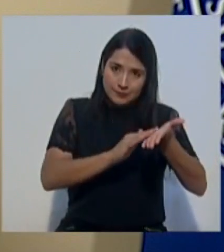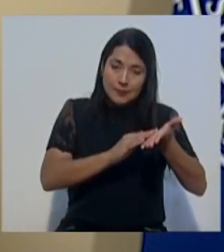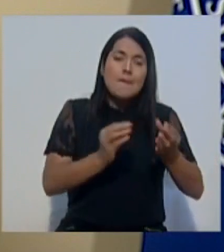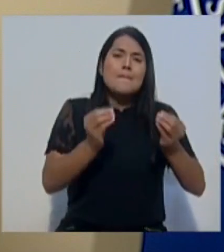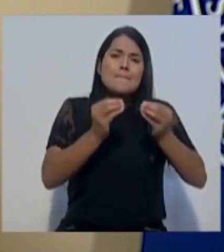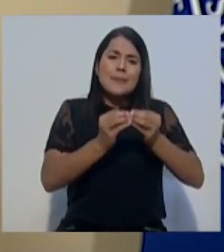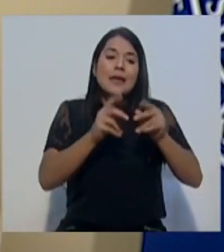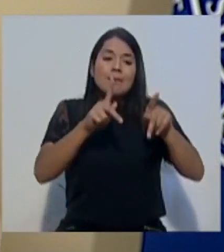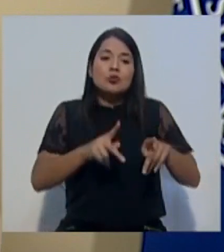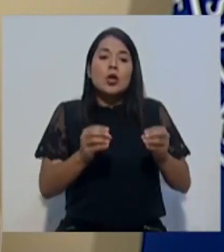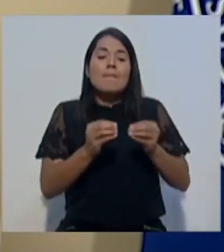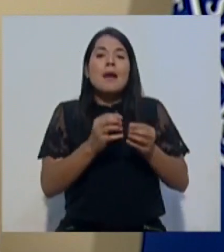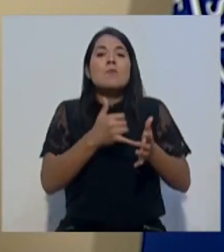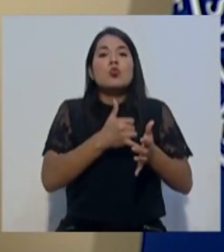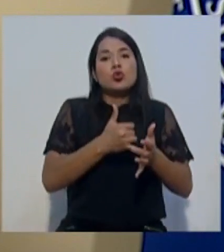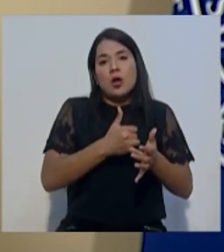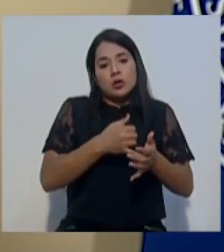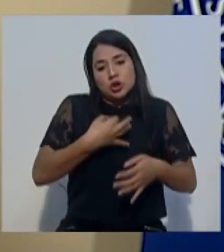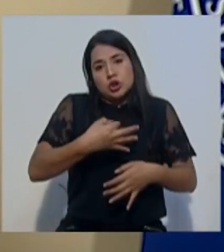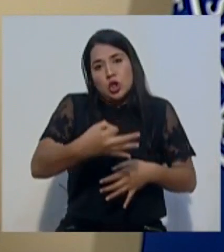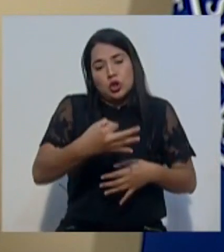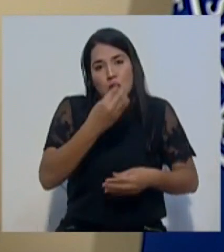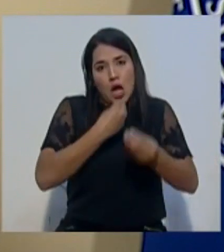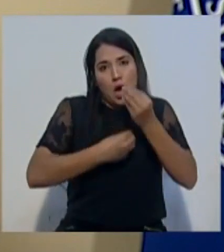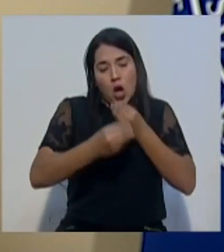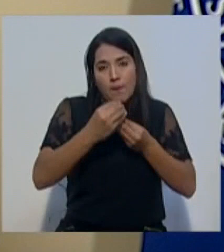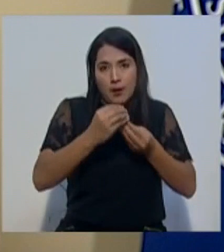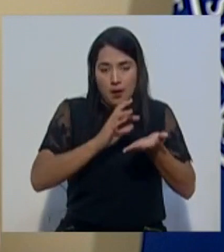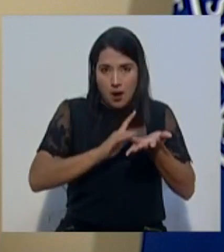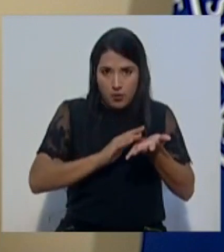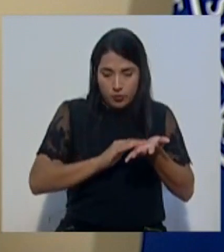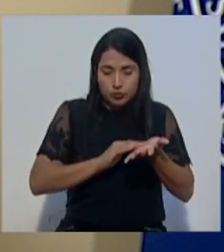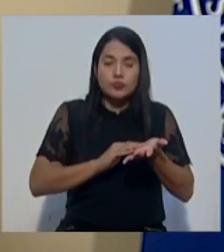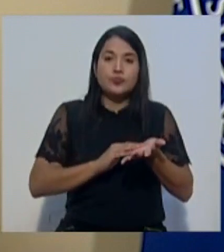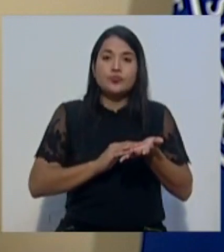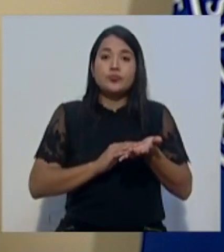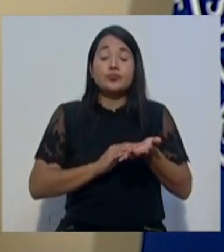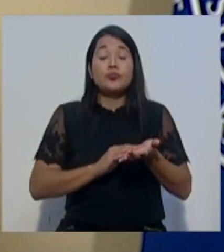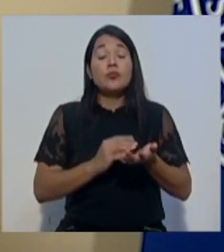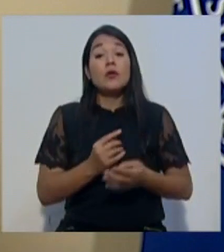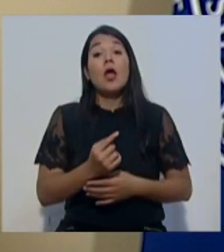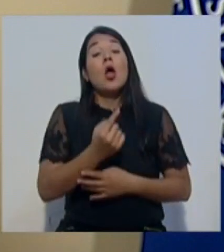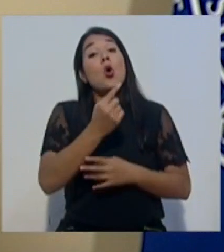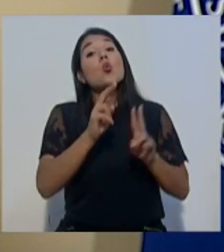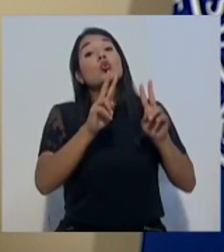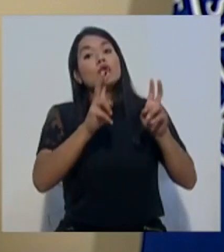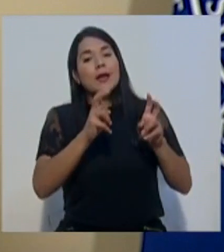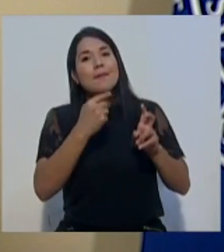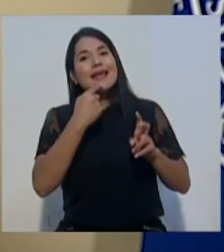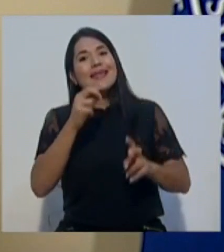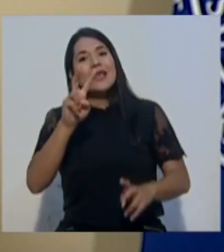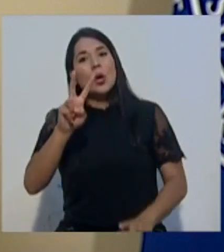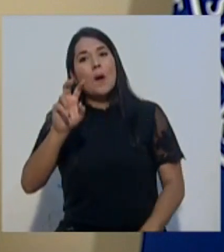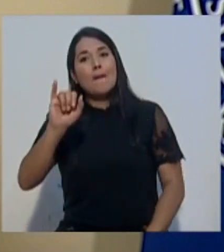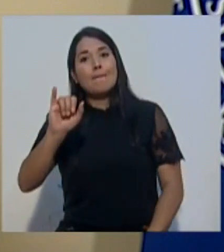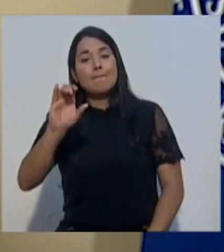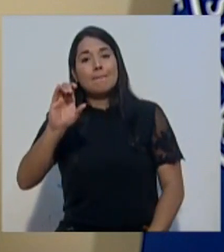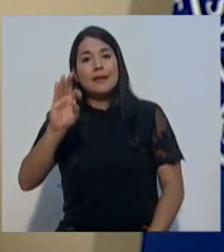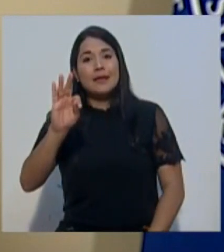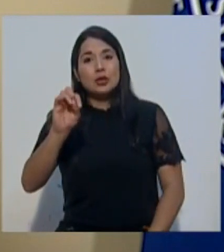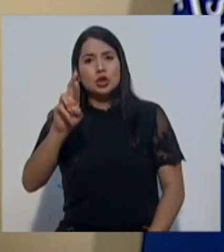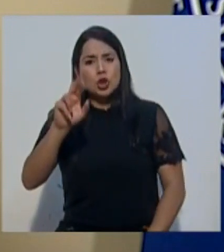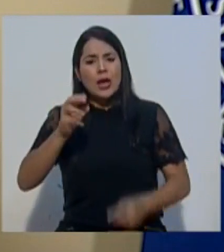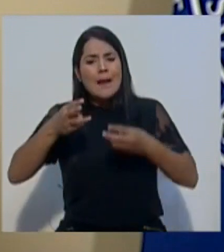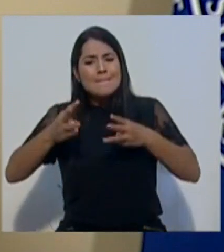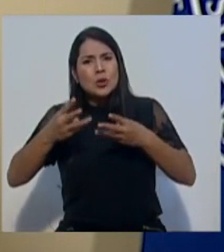arroz. En un tema que eso que doña Victoria calificó como obsoleto y que